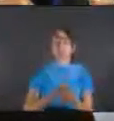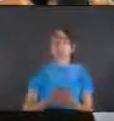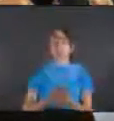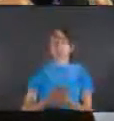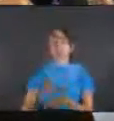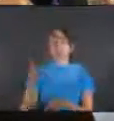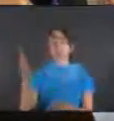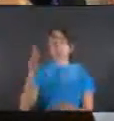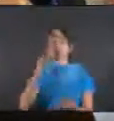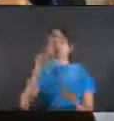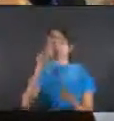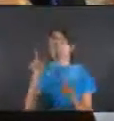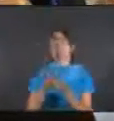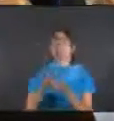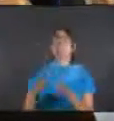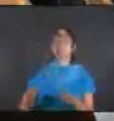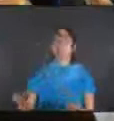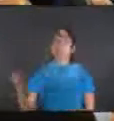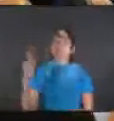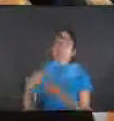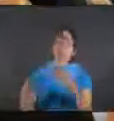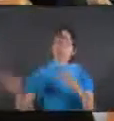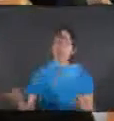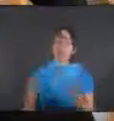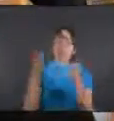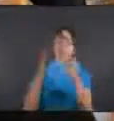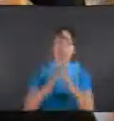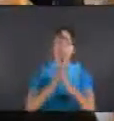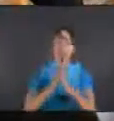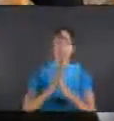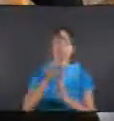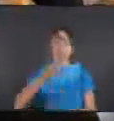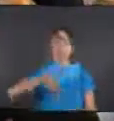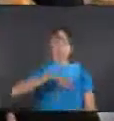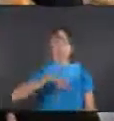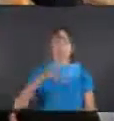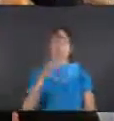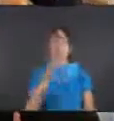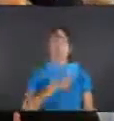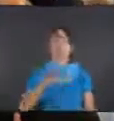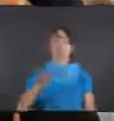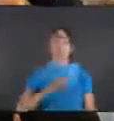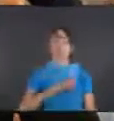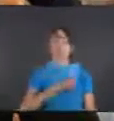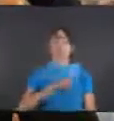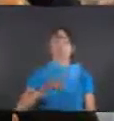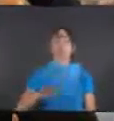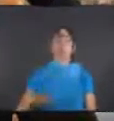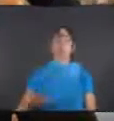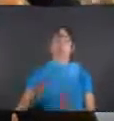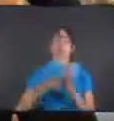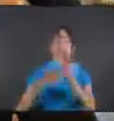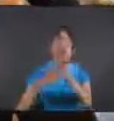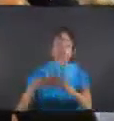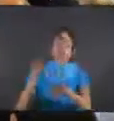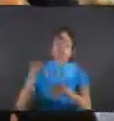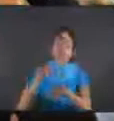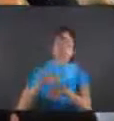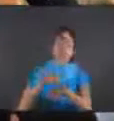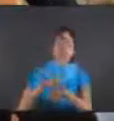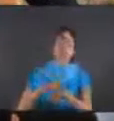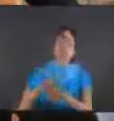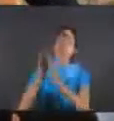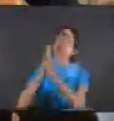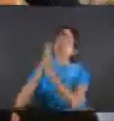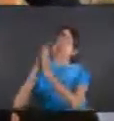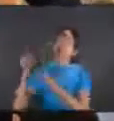hasta el mismo trono de tu gracia, suplicándote el auxilio para nuestro apóstol, Señor, pero también creyendo,